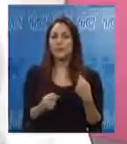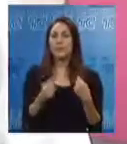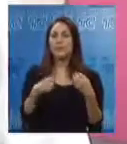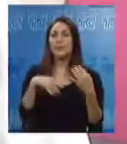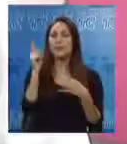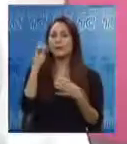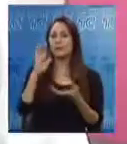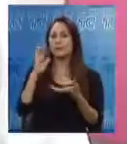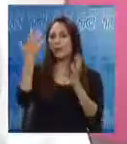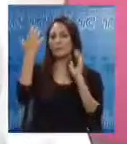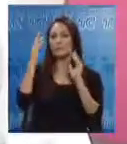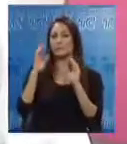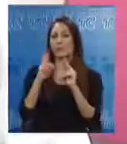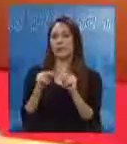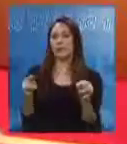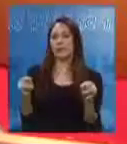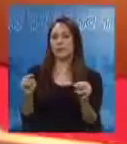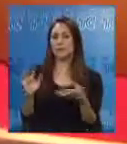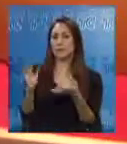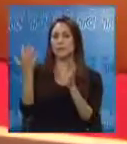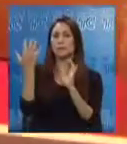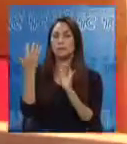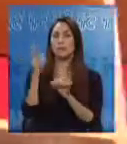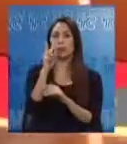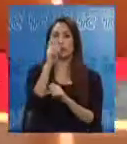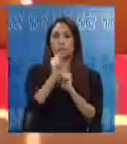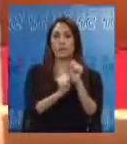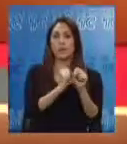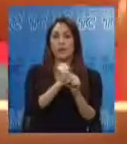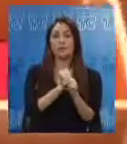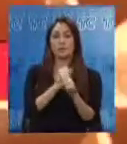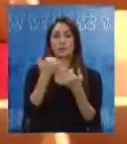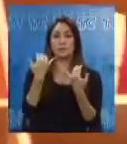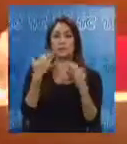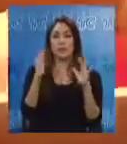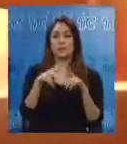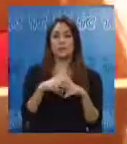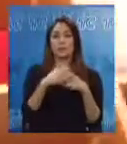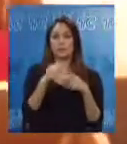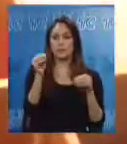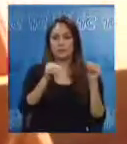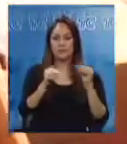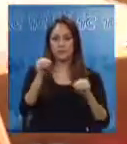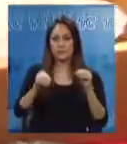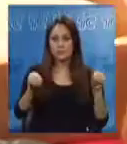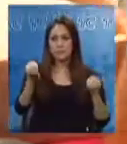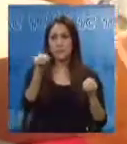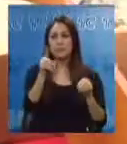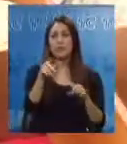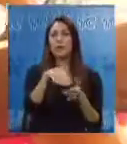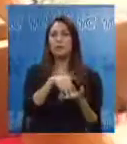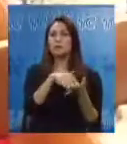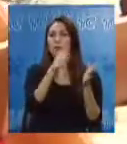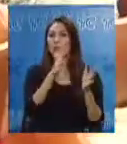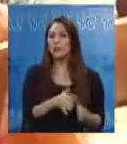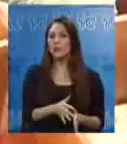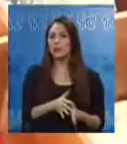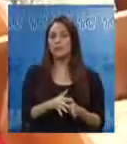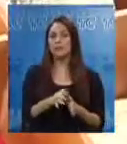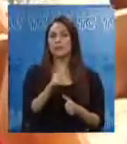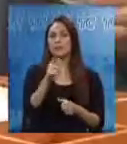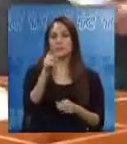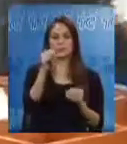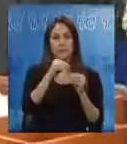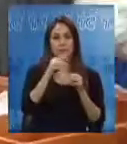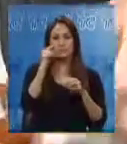a cambios climáticos, cambios ambientales? En menos de dos años, Yachay empieza a consolidarse. Gustavo Béjar, estudiante de quinto semestre de